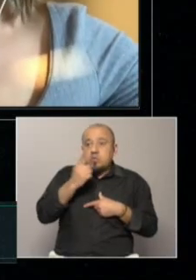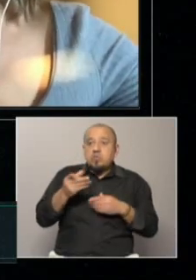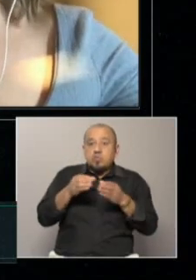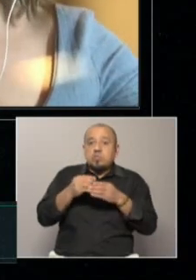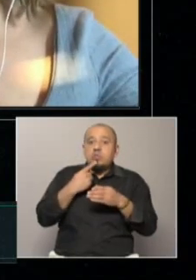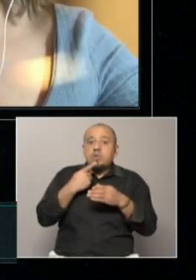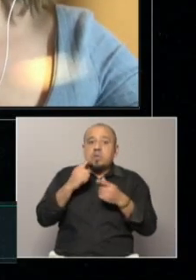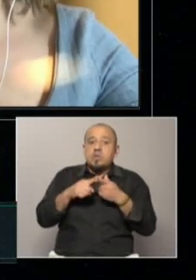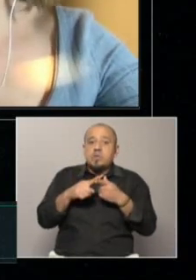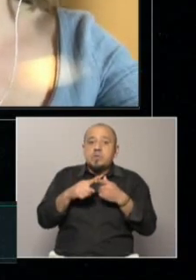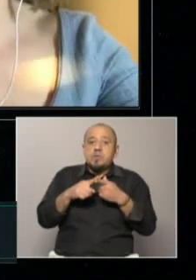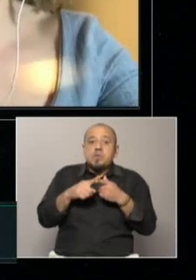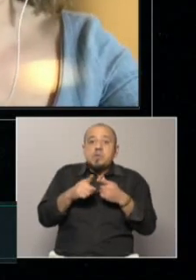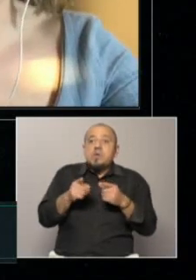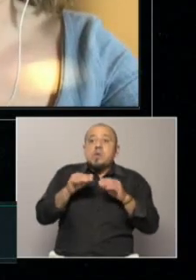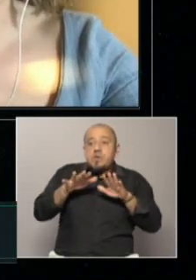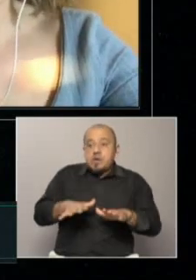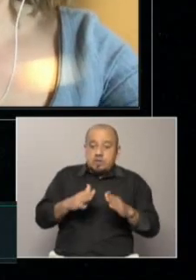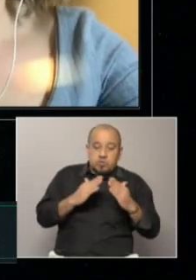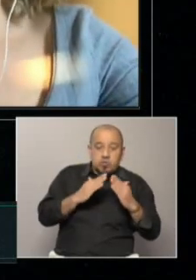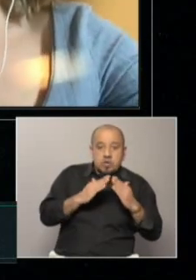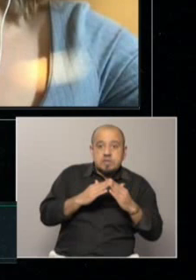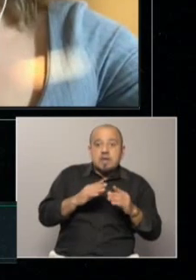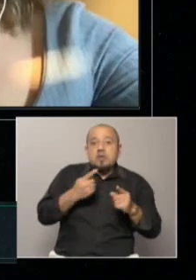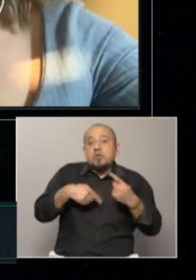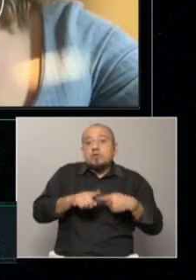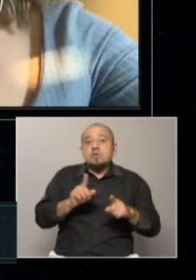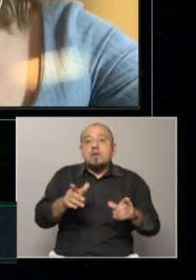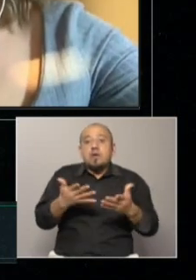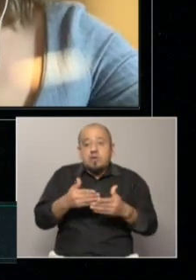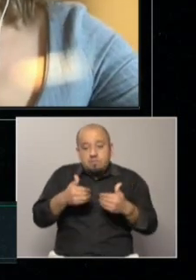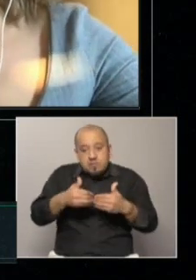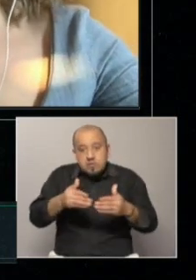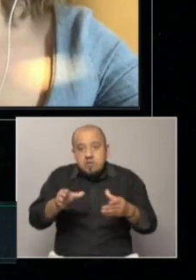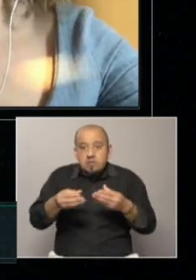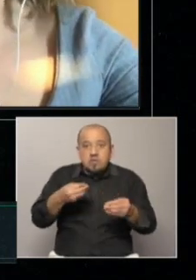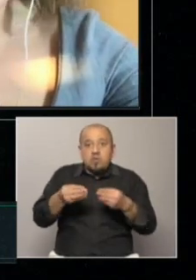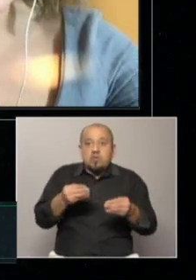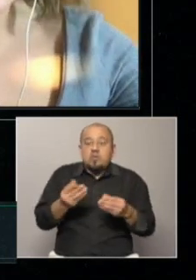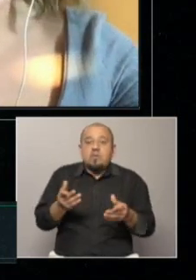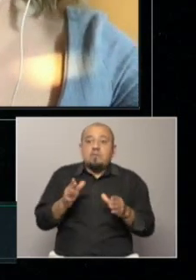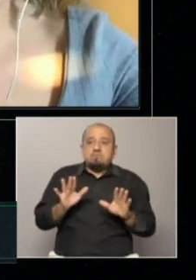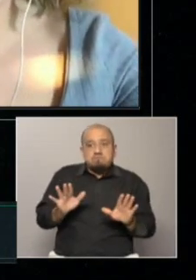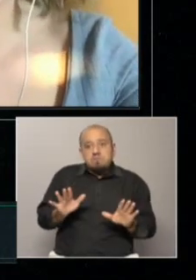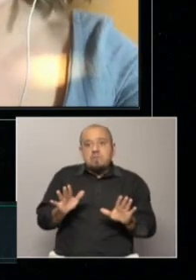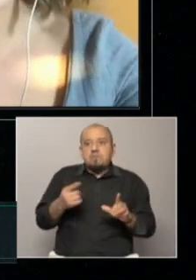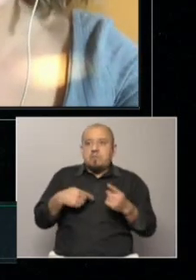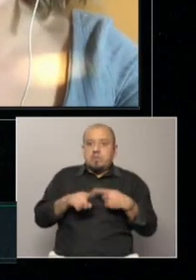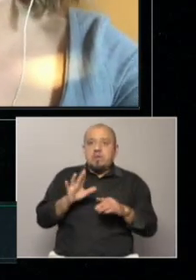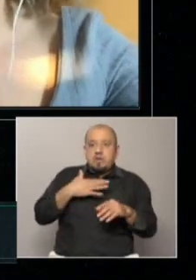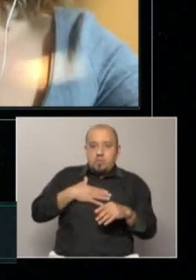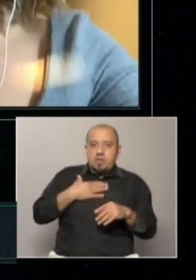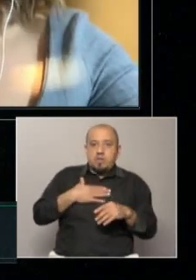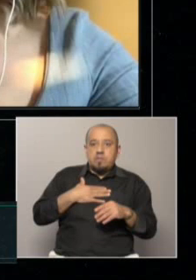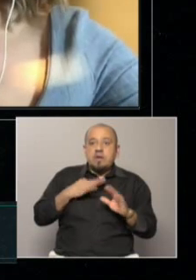político, es en que hay que quedarse en sus casas, y que si bien se empezó a flexibilizar, estuvieron muy de acuerdo con las medidas tomadas